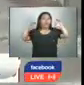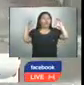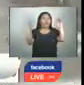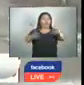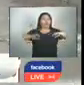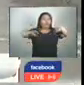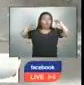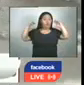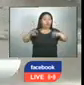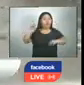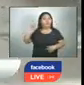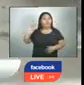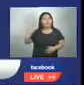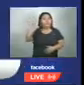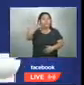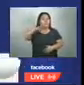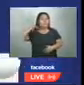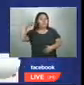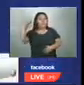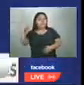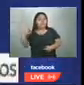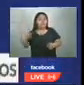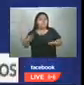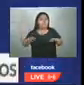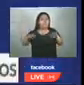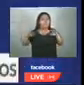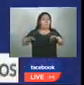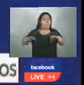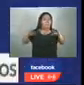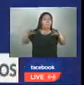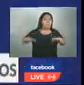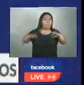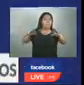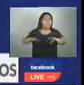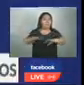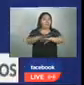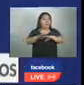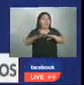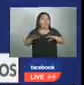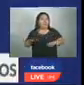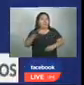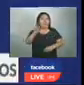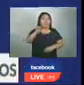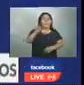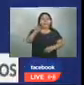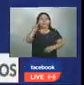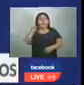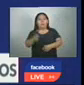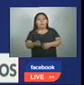azotan a esta nación. Las fuertes precipitaciones continuarán hasta finales de 2022.